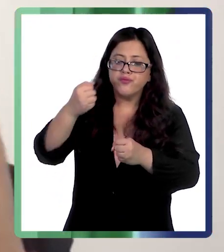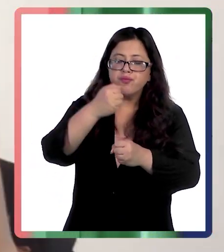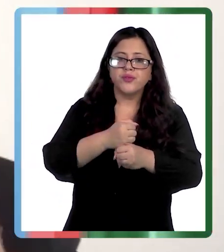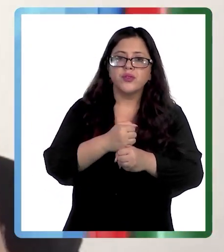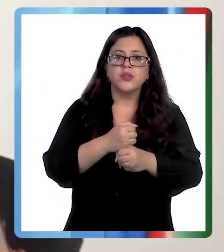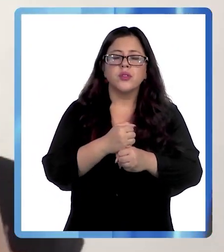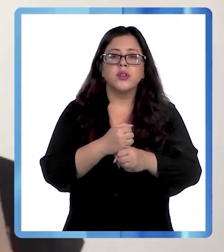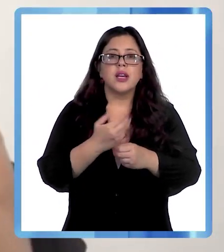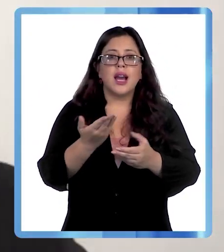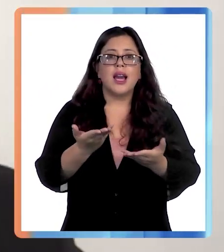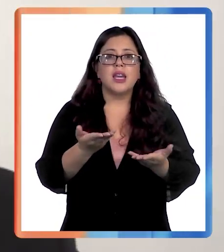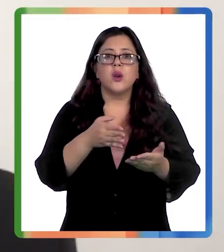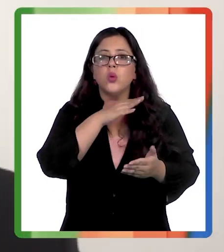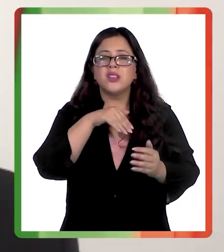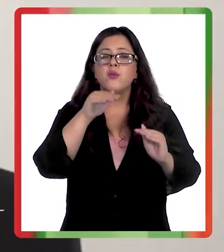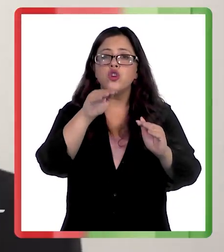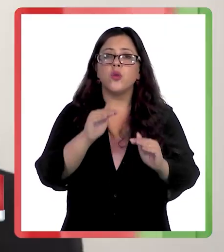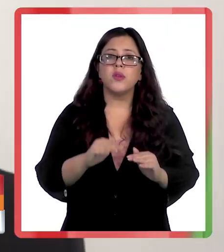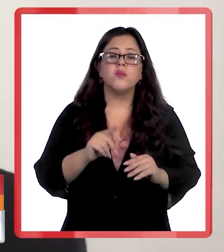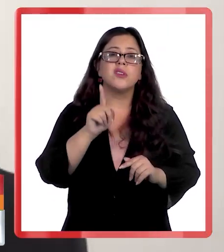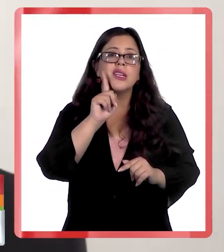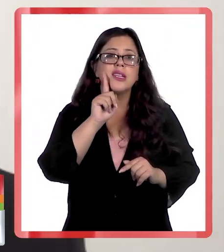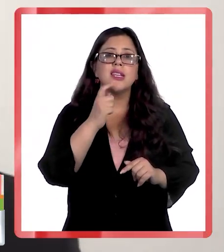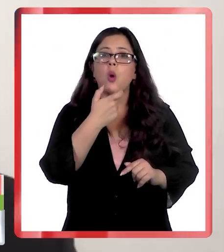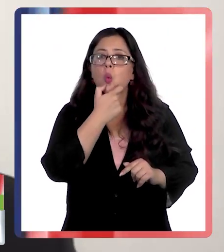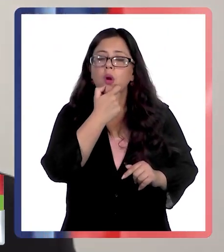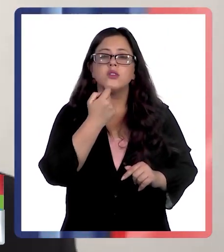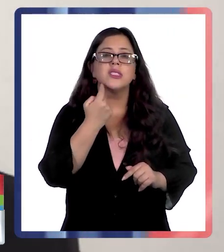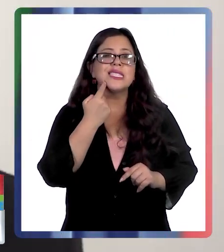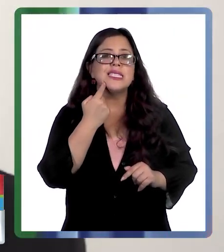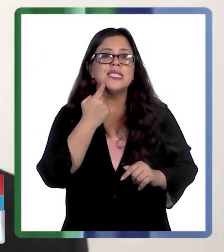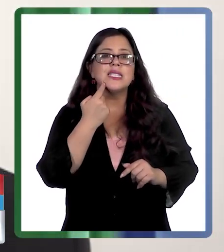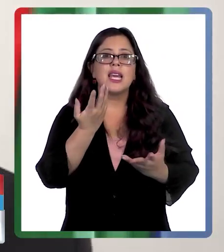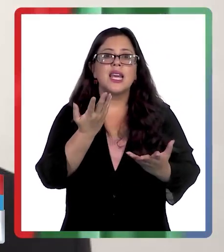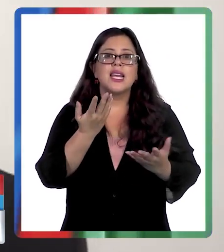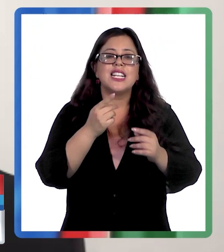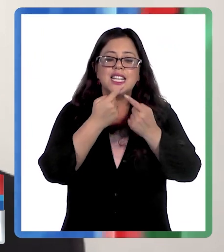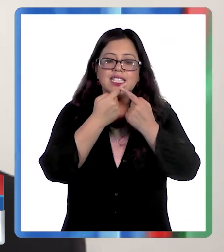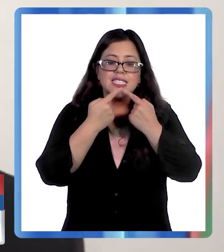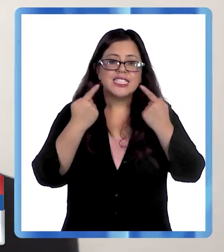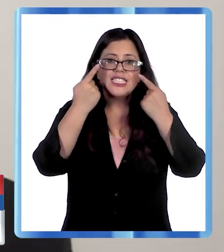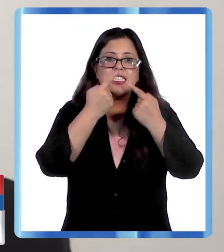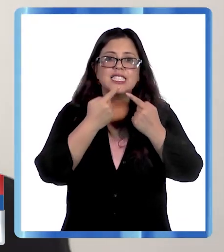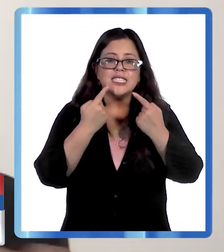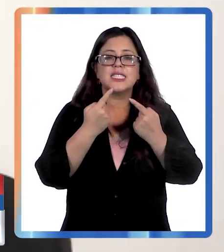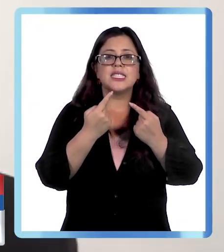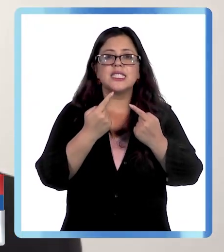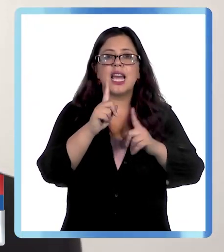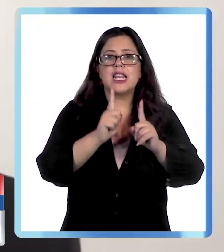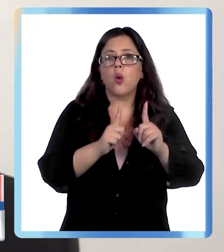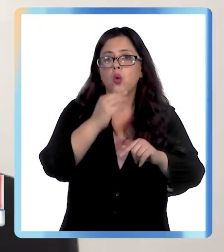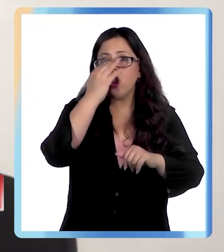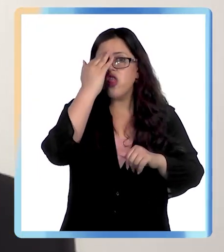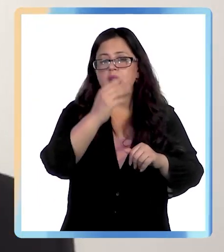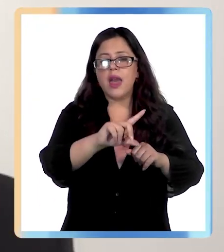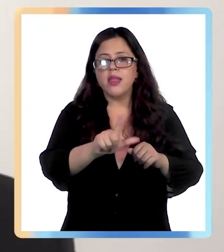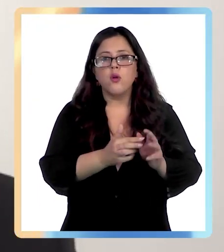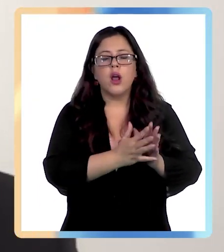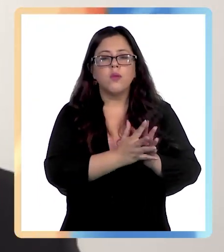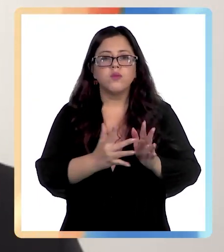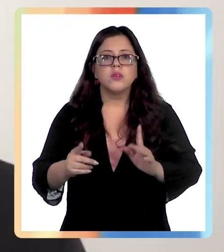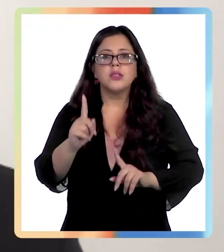a estos huesos de acá ocupamos el mismo hueso del paciente para poder rehabilitarlo Y colocar los dientes en un par de días